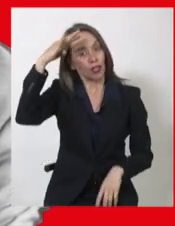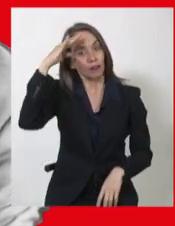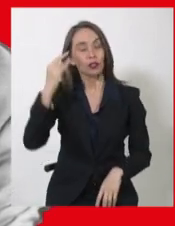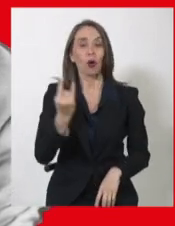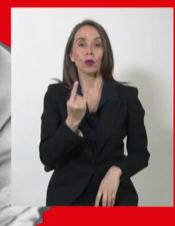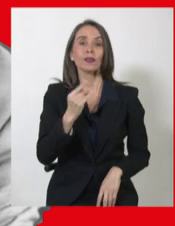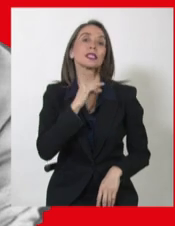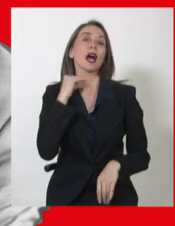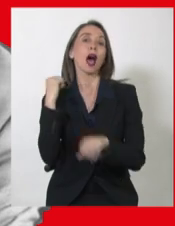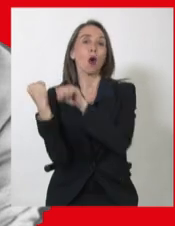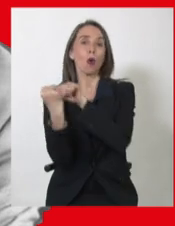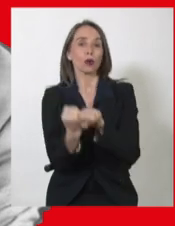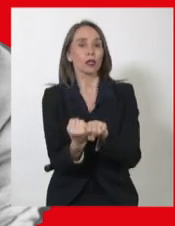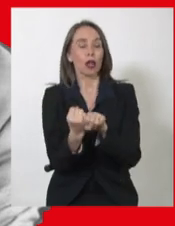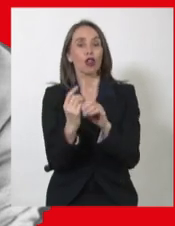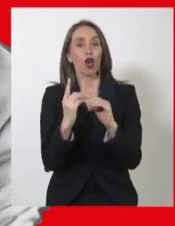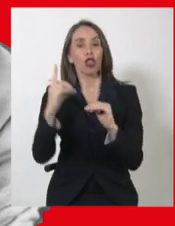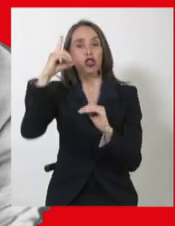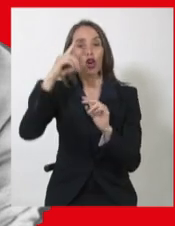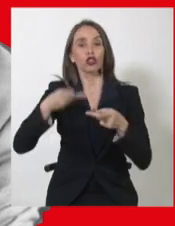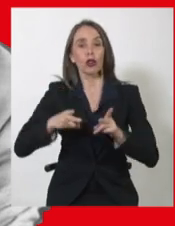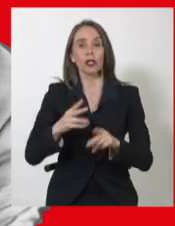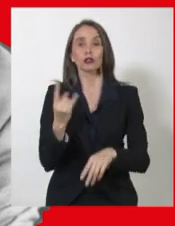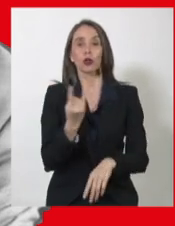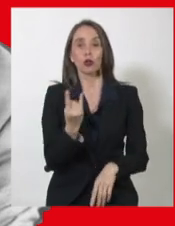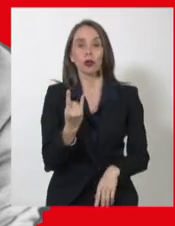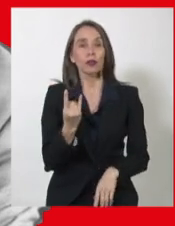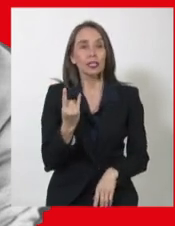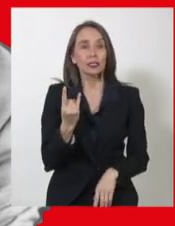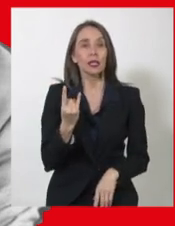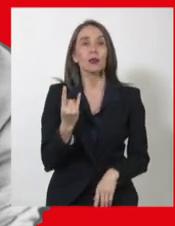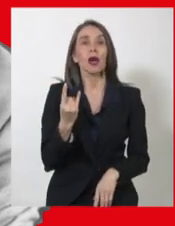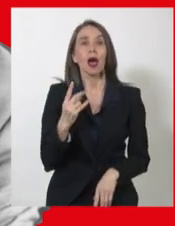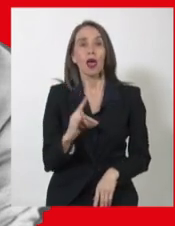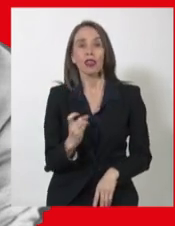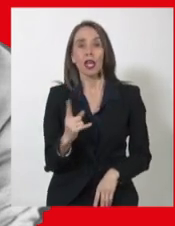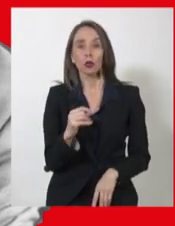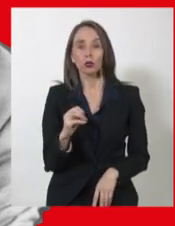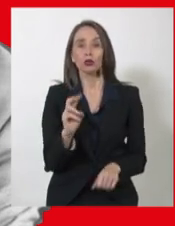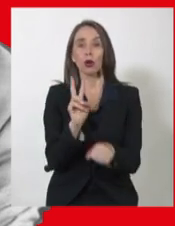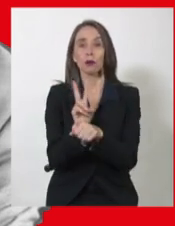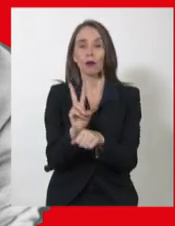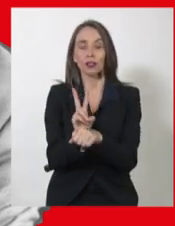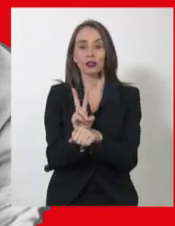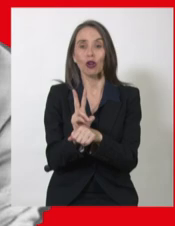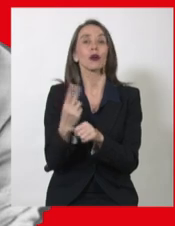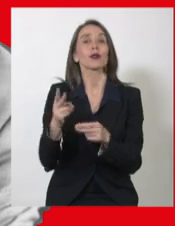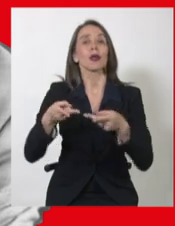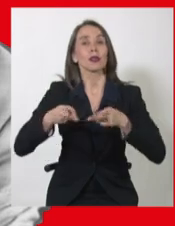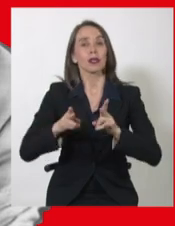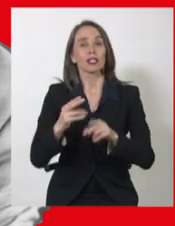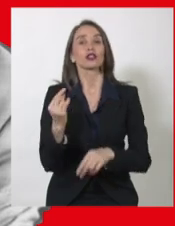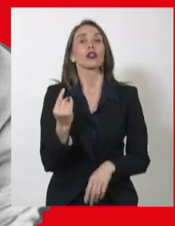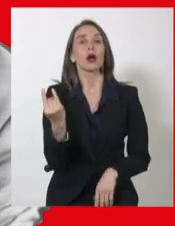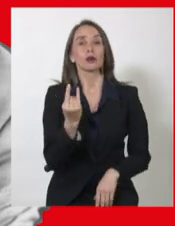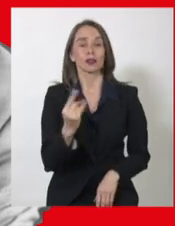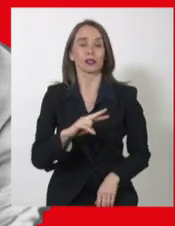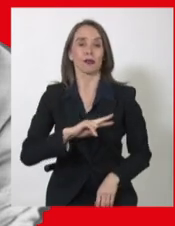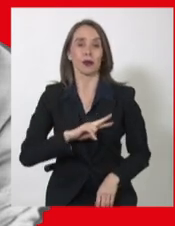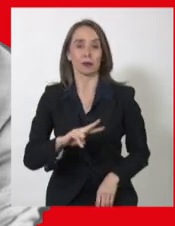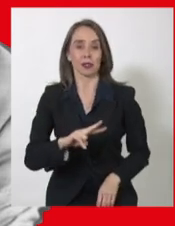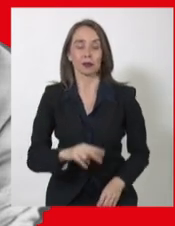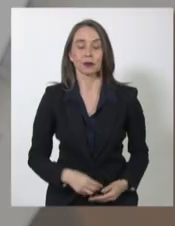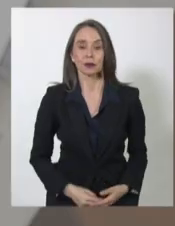Hurtado, doctor en Derecho de la Universidad de Deusto, académico de la Escuela de Derecho de la Universidad de